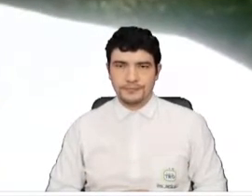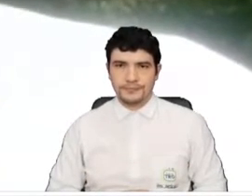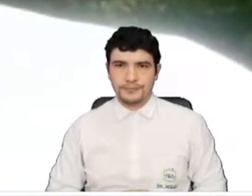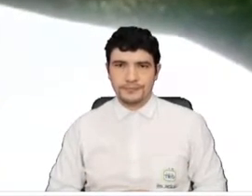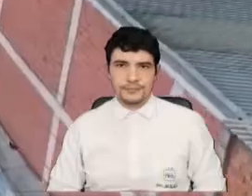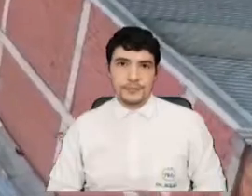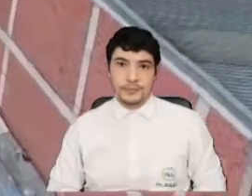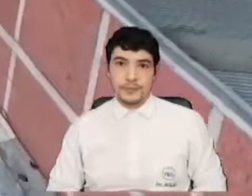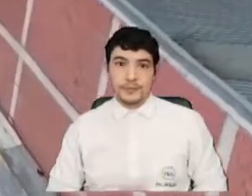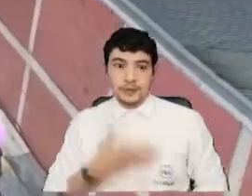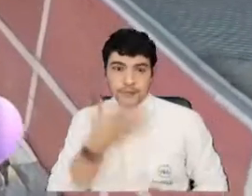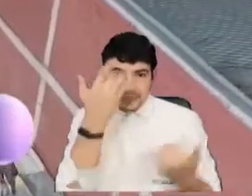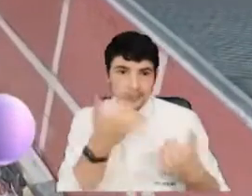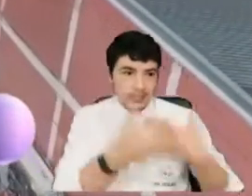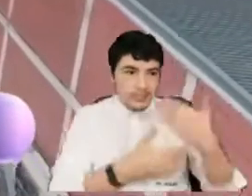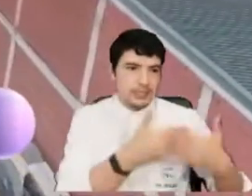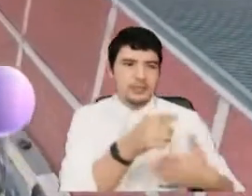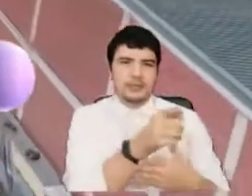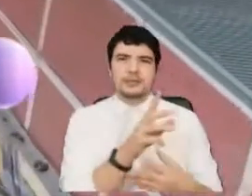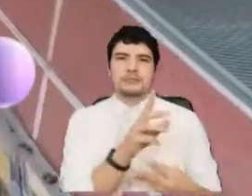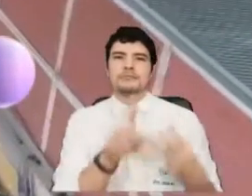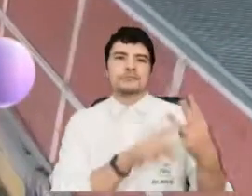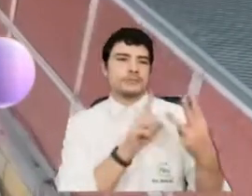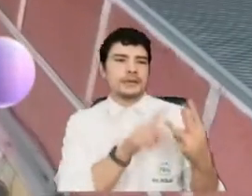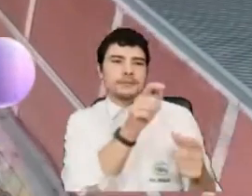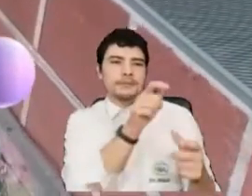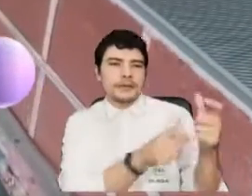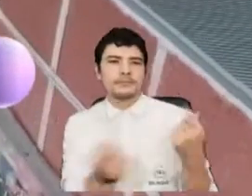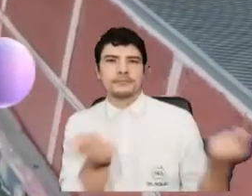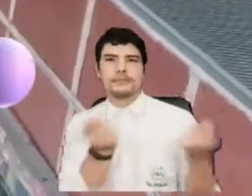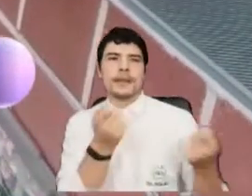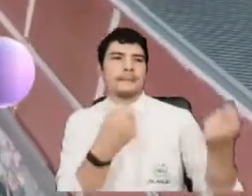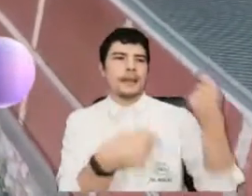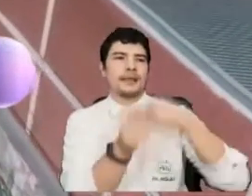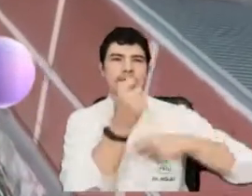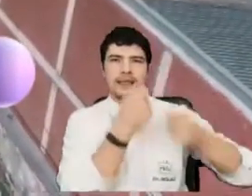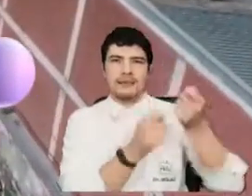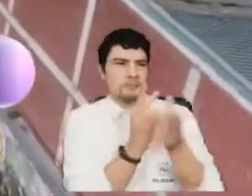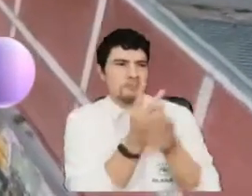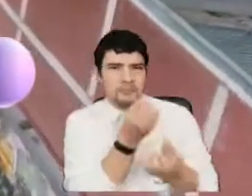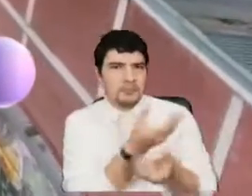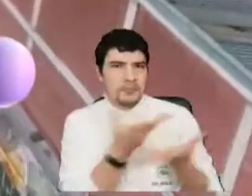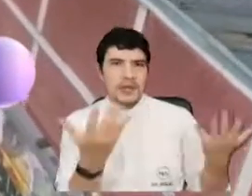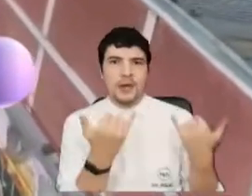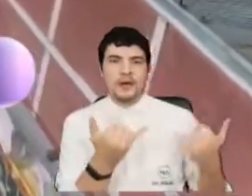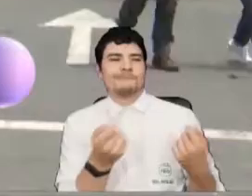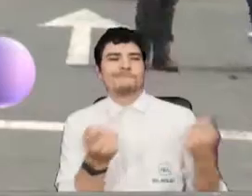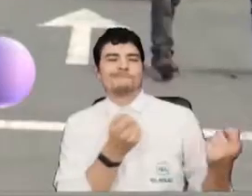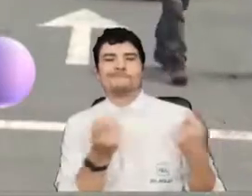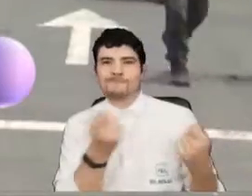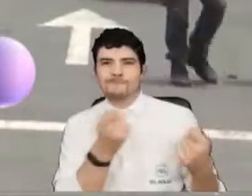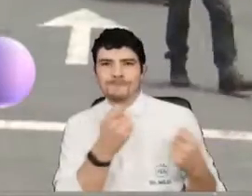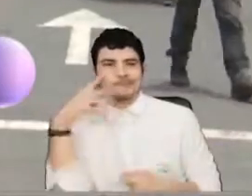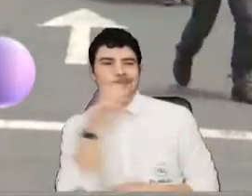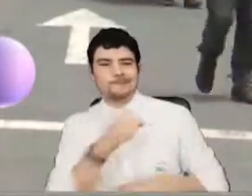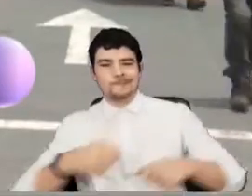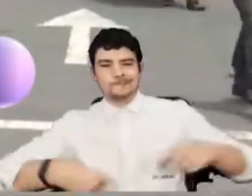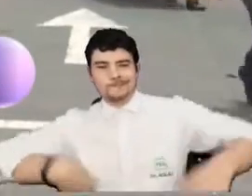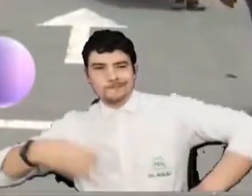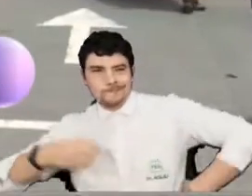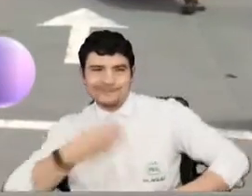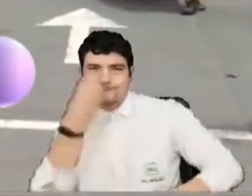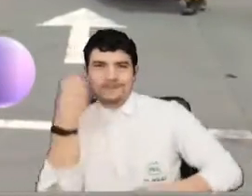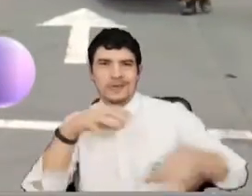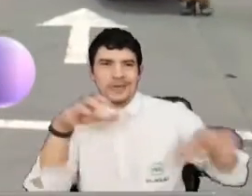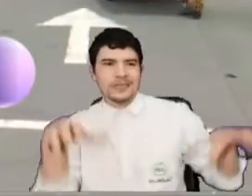la especulación. El COVID-19 ha generado que en el país las centrales de abasto sean observadas por la ciudadanía y los gobiernos